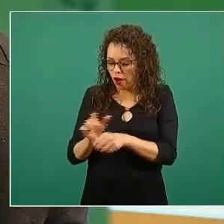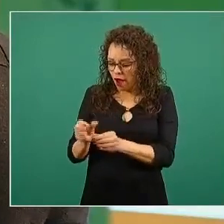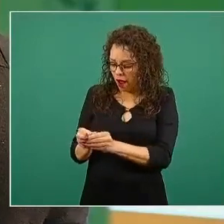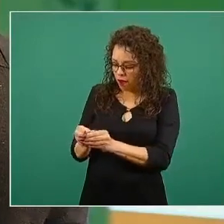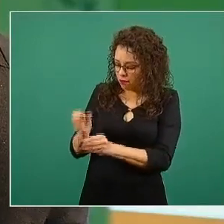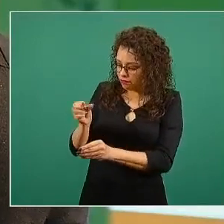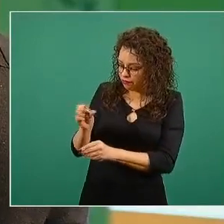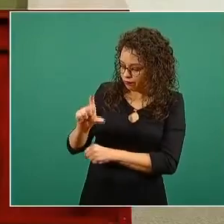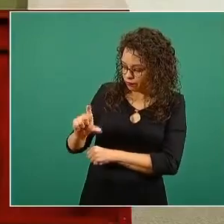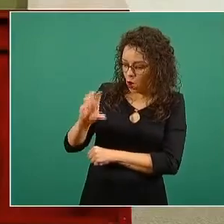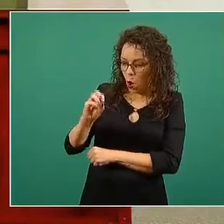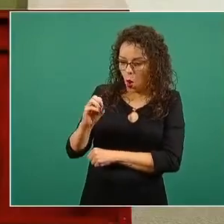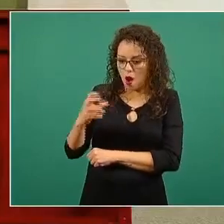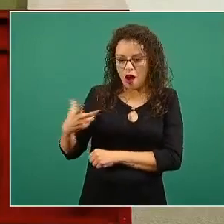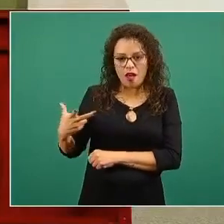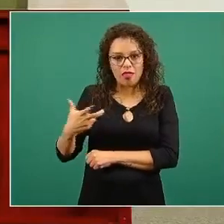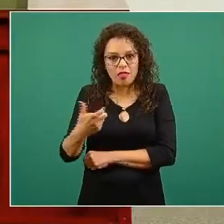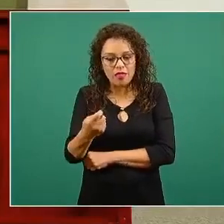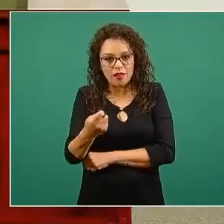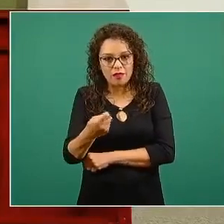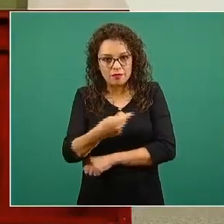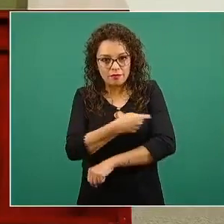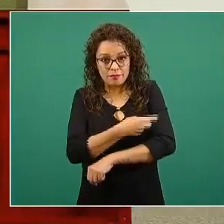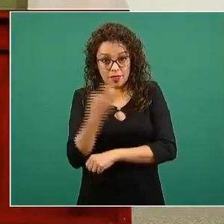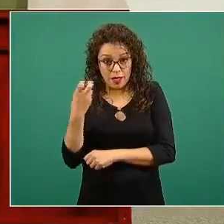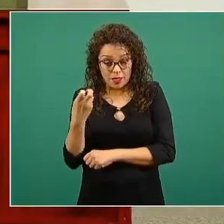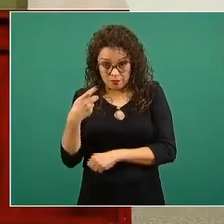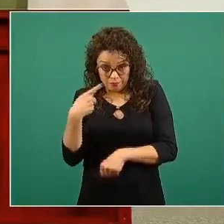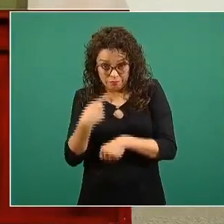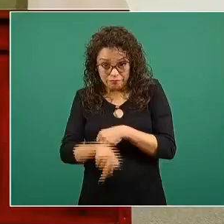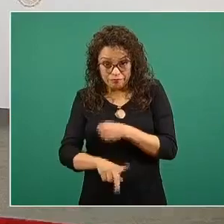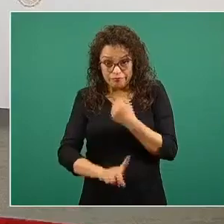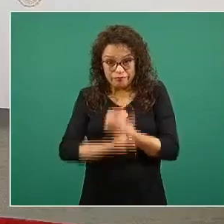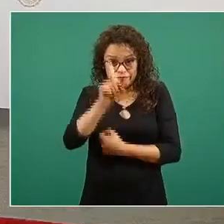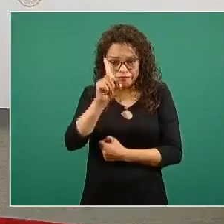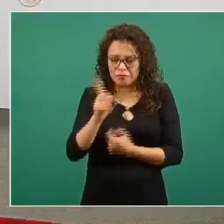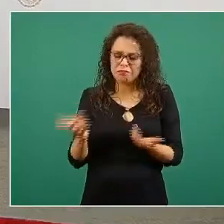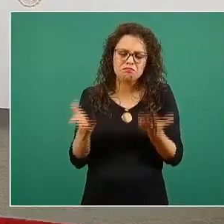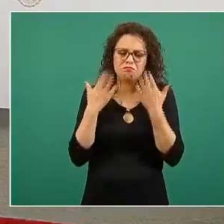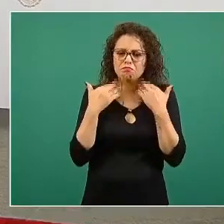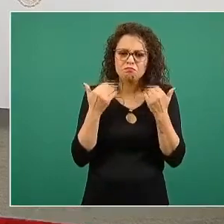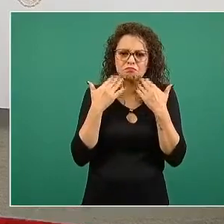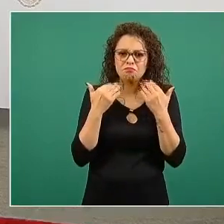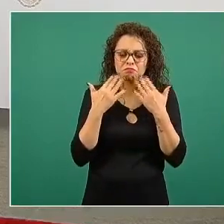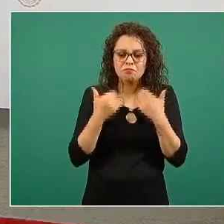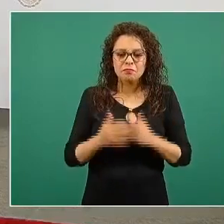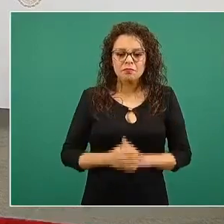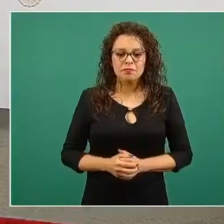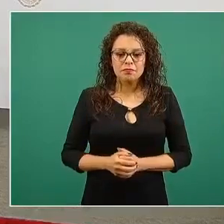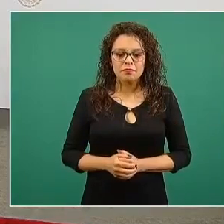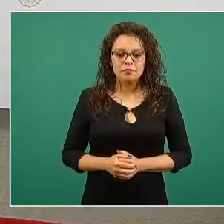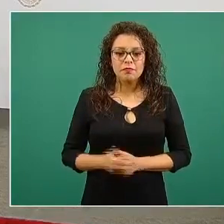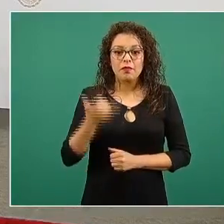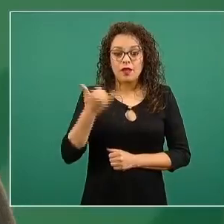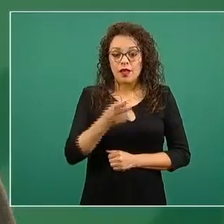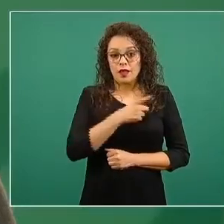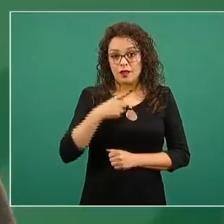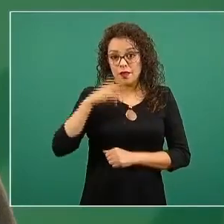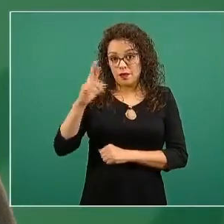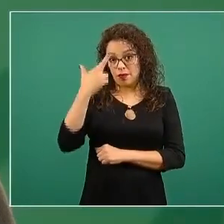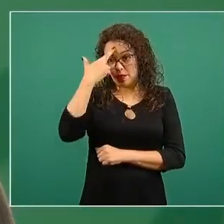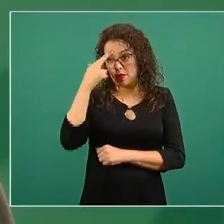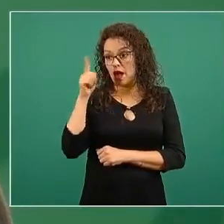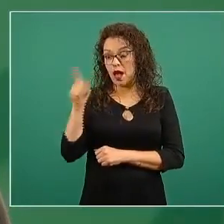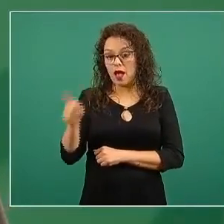o las jeringas no es realmente un riesgo para efectos de la vacuna. Y más allá de esta, recordemos que la vacuna no es